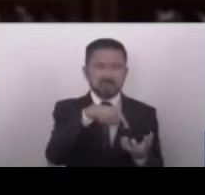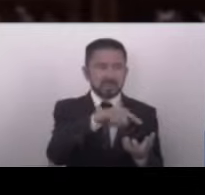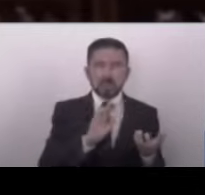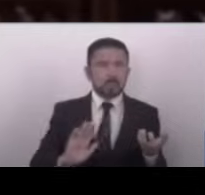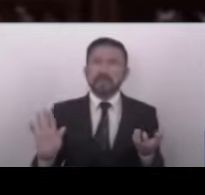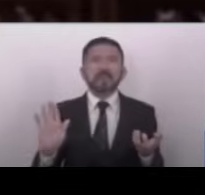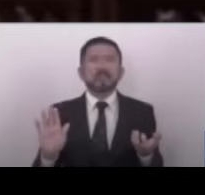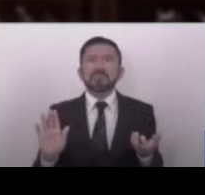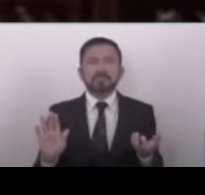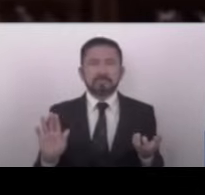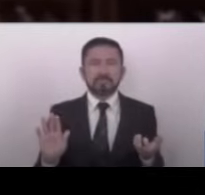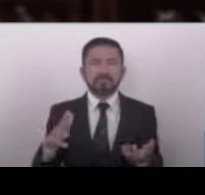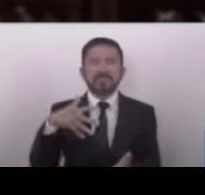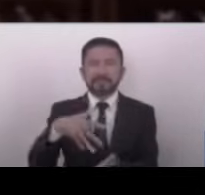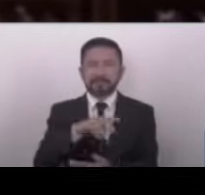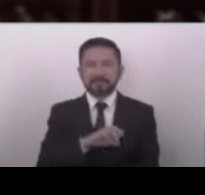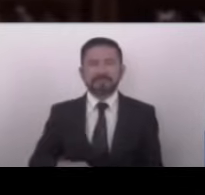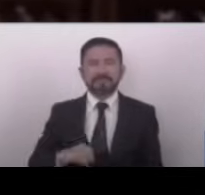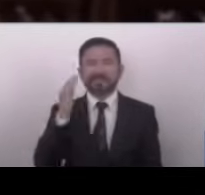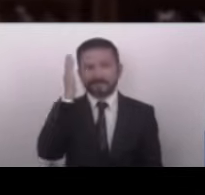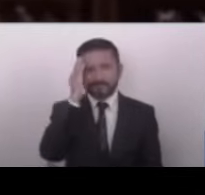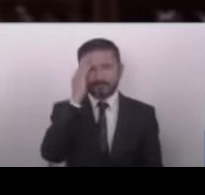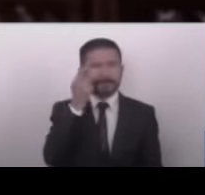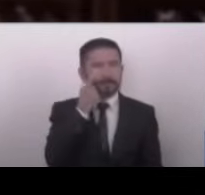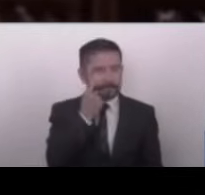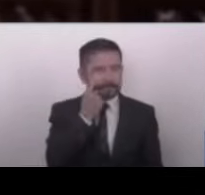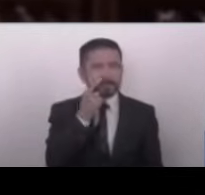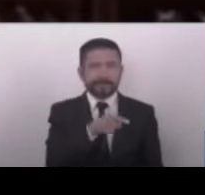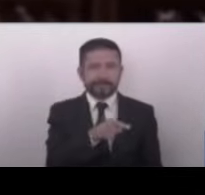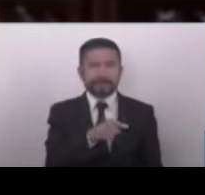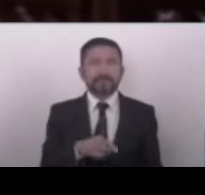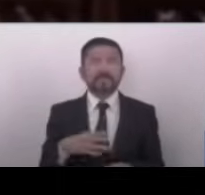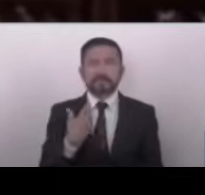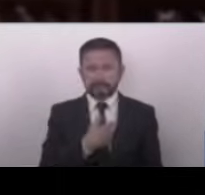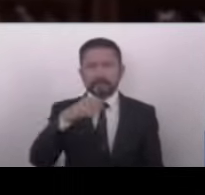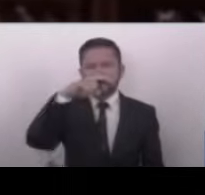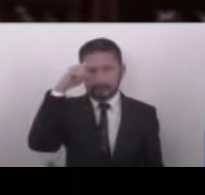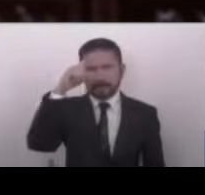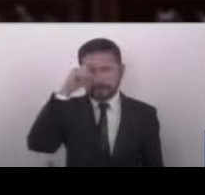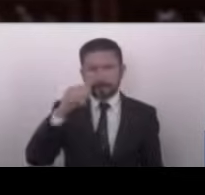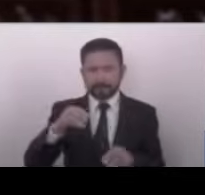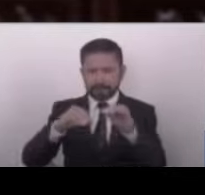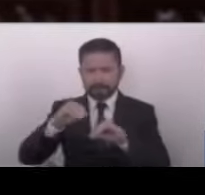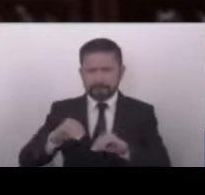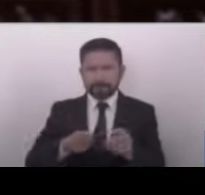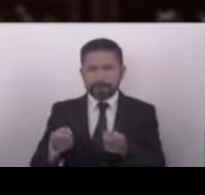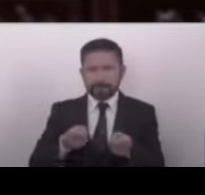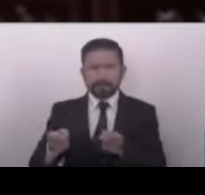hicieron y la población salvadoreña es totalmente testigo de esto Nosotros hemos trabajado legislando